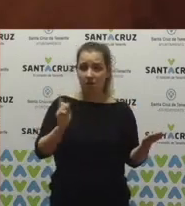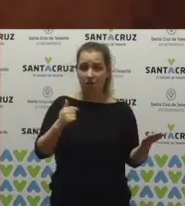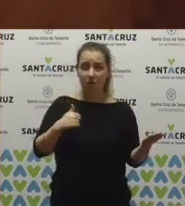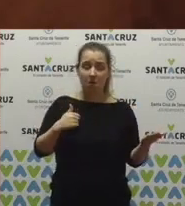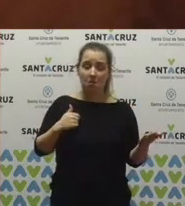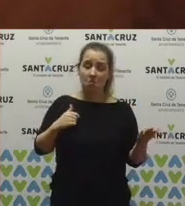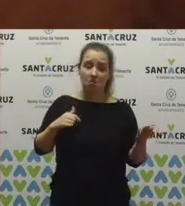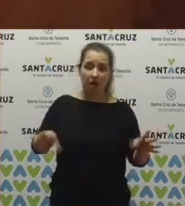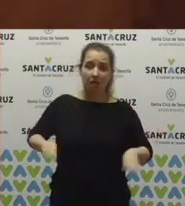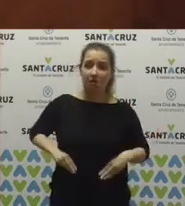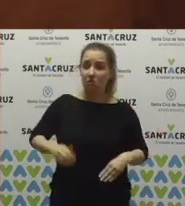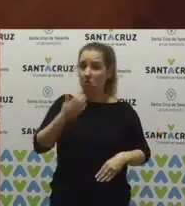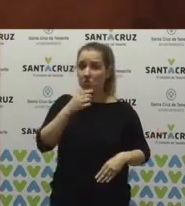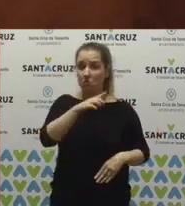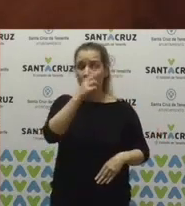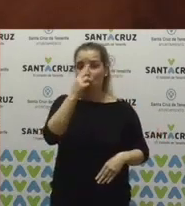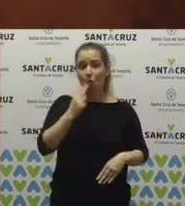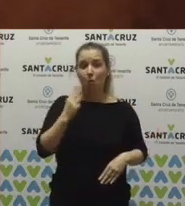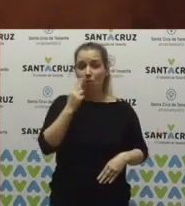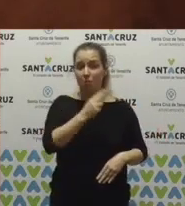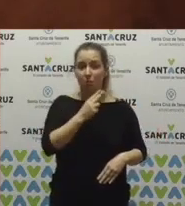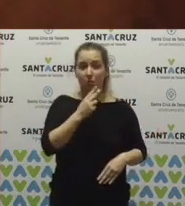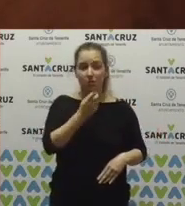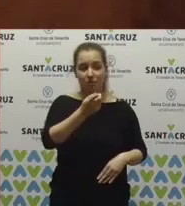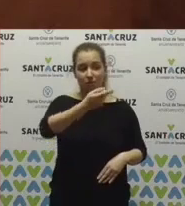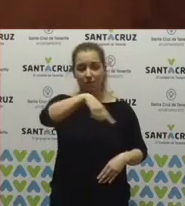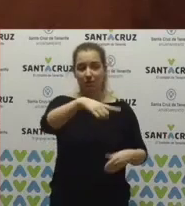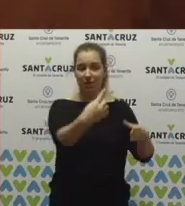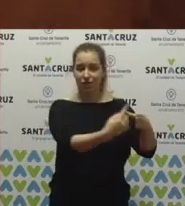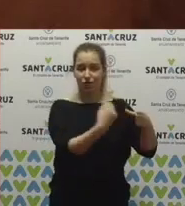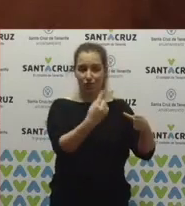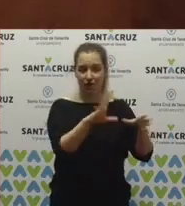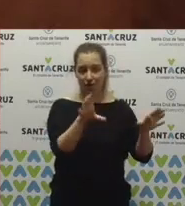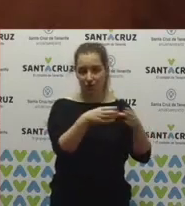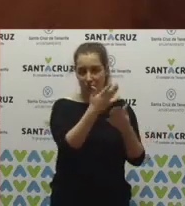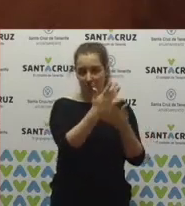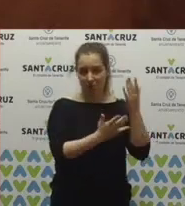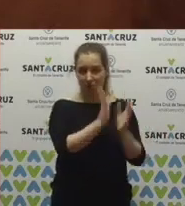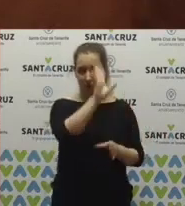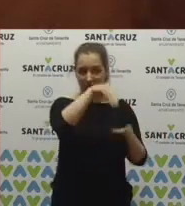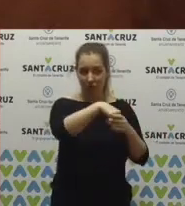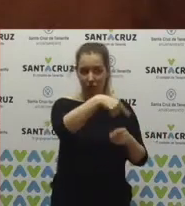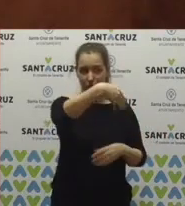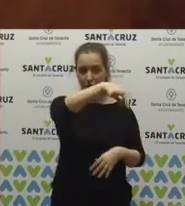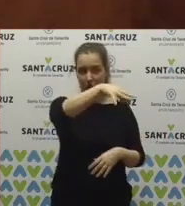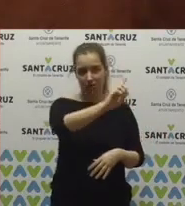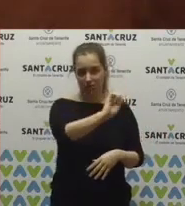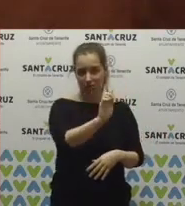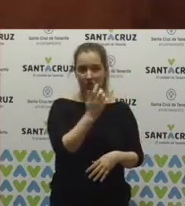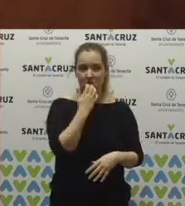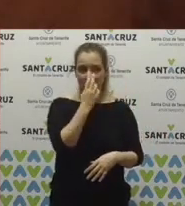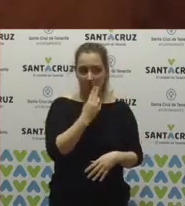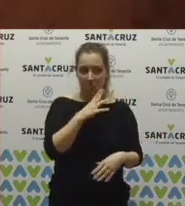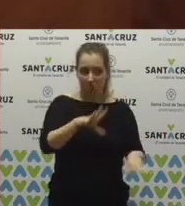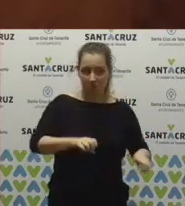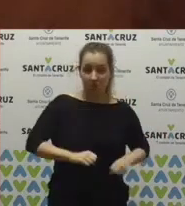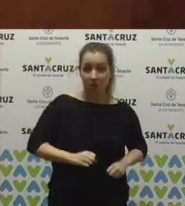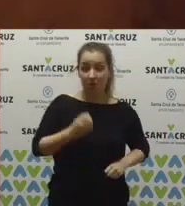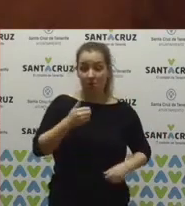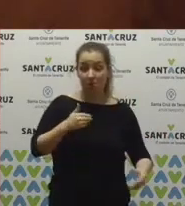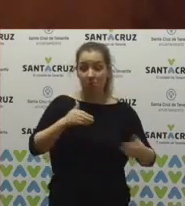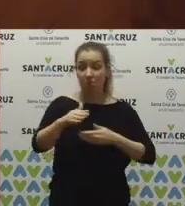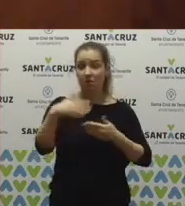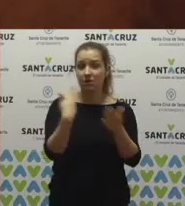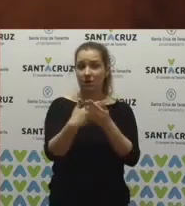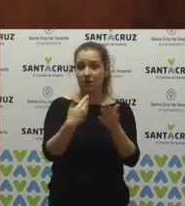se comprometa a no quedarse sola durante mucho tiempo en el grupo mixto y que el primer día que llegue el certificado de que la